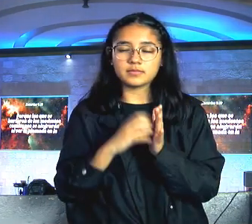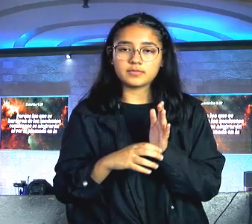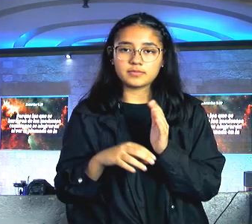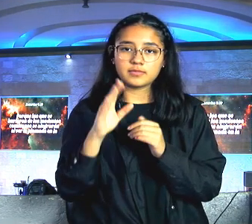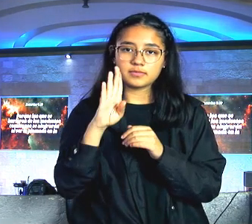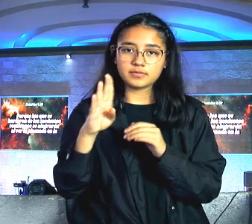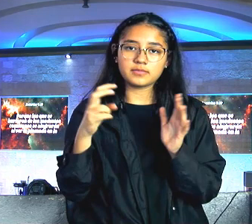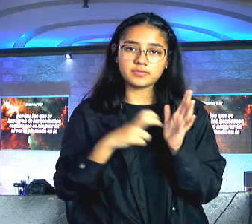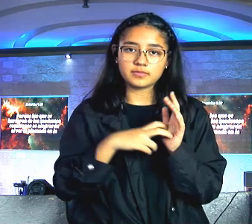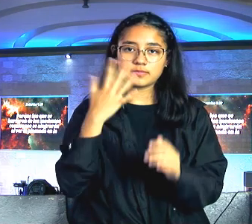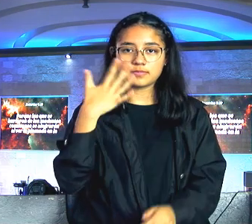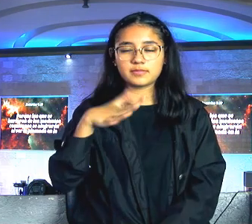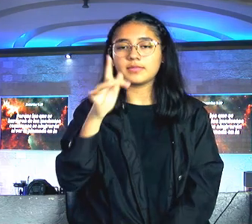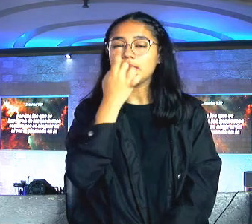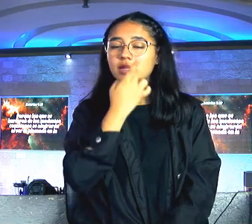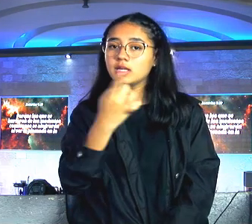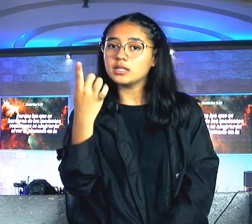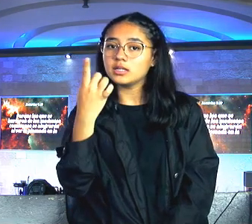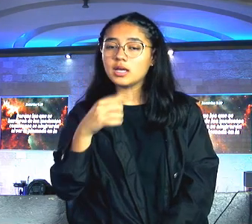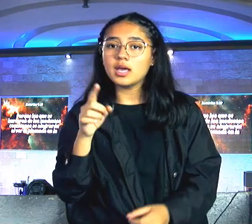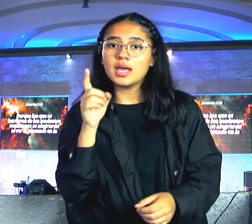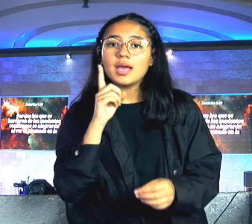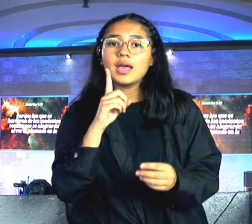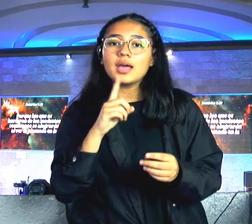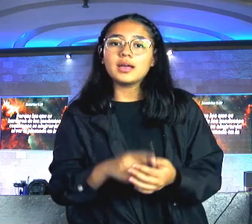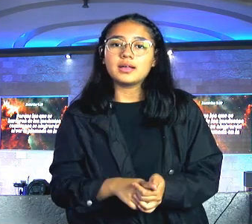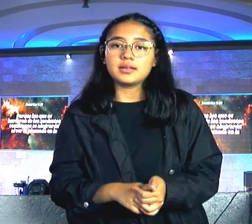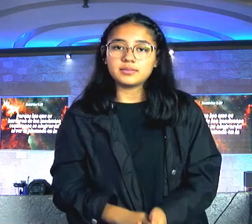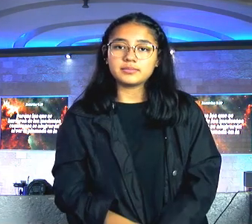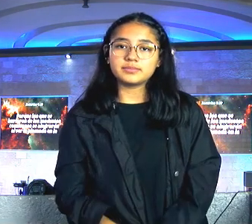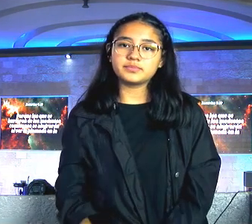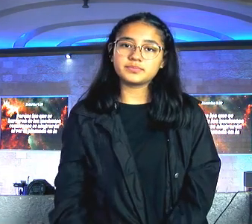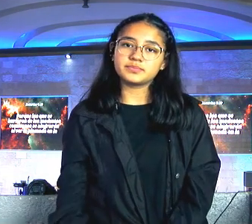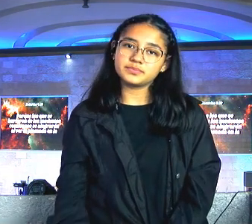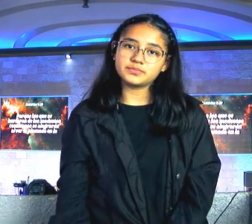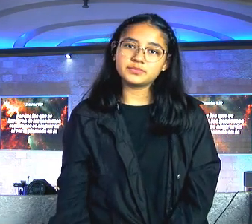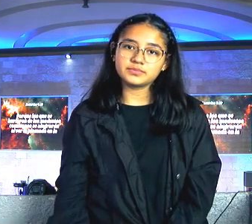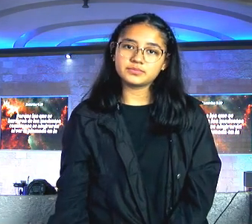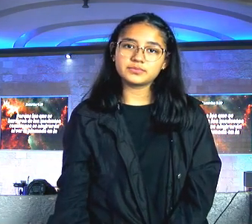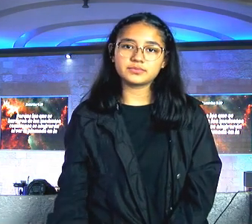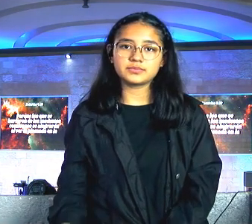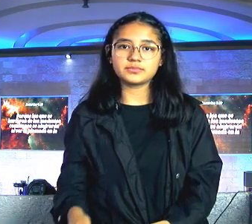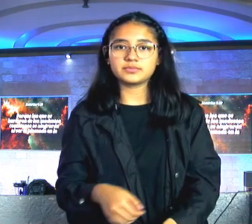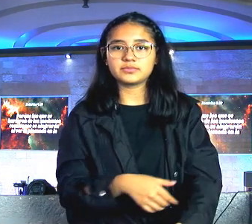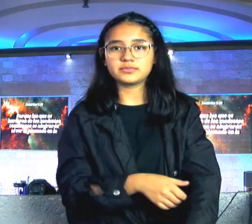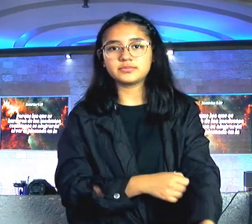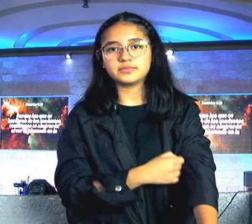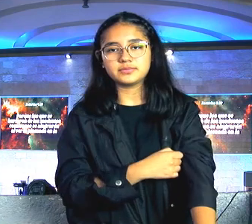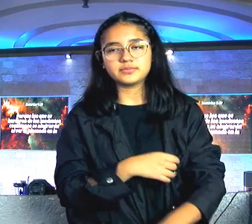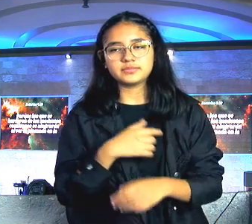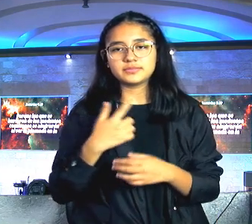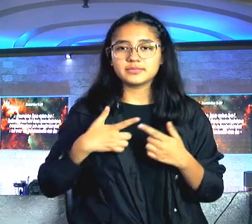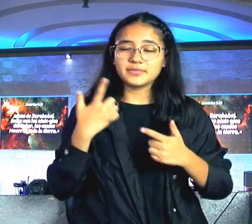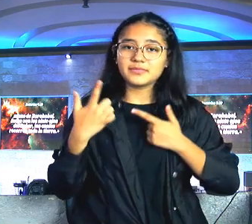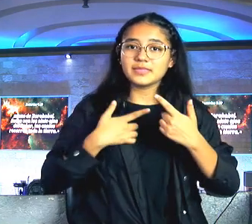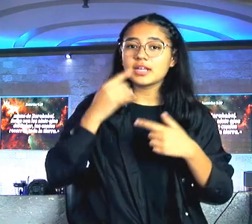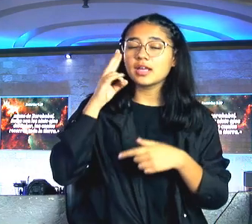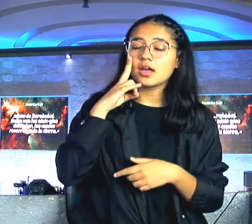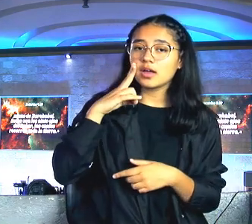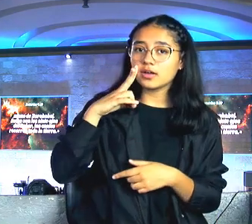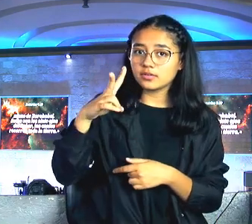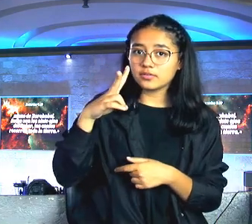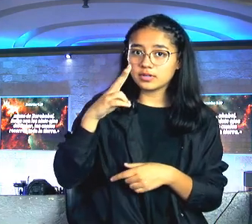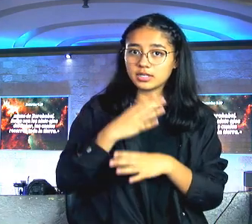se burlaron de estos modestos comienzos se alegrarán al ver la plomada en la mano